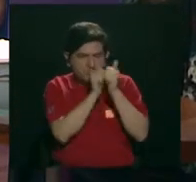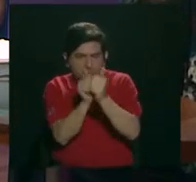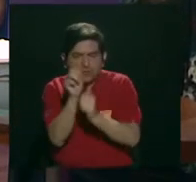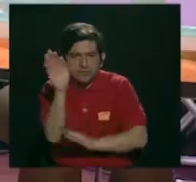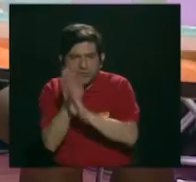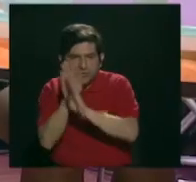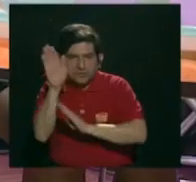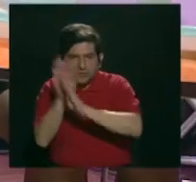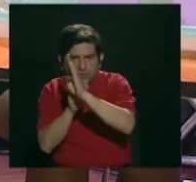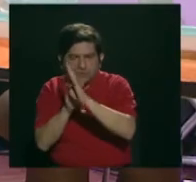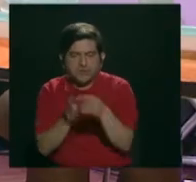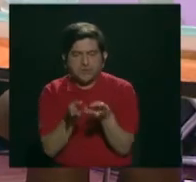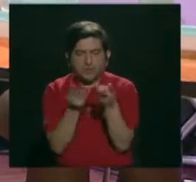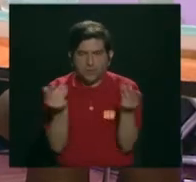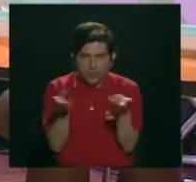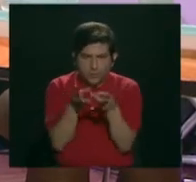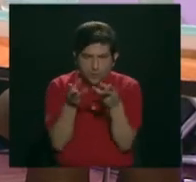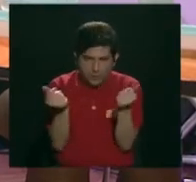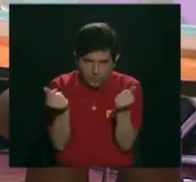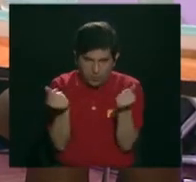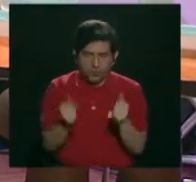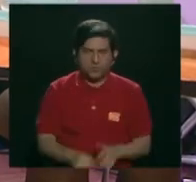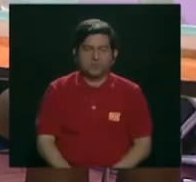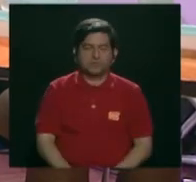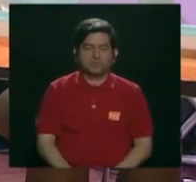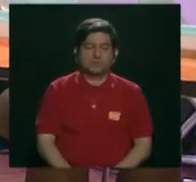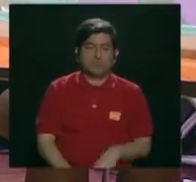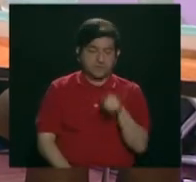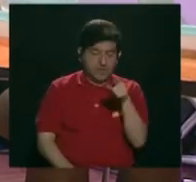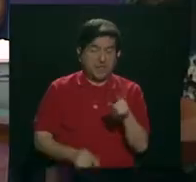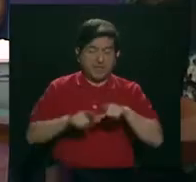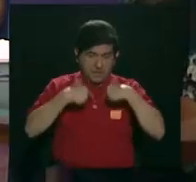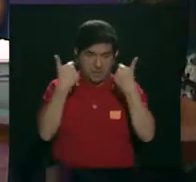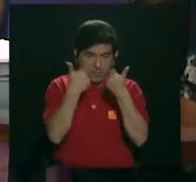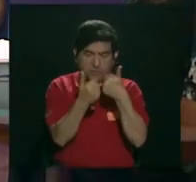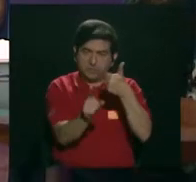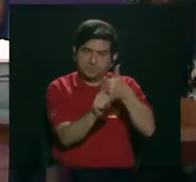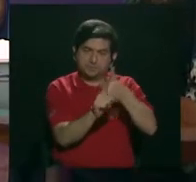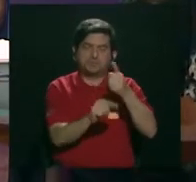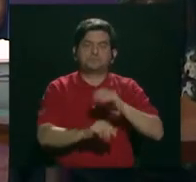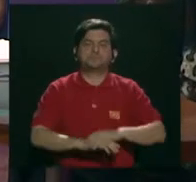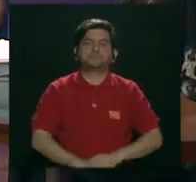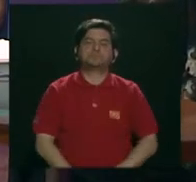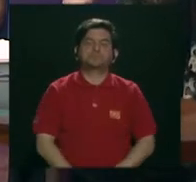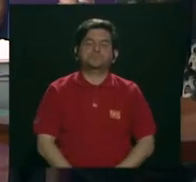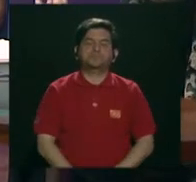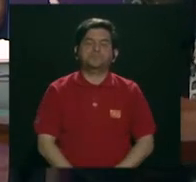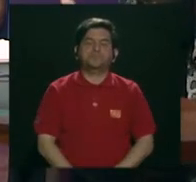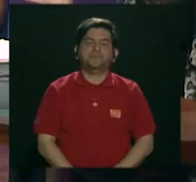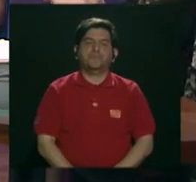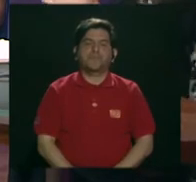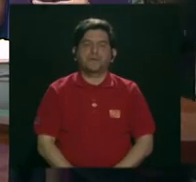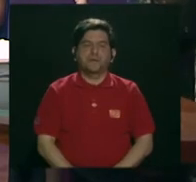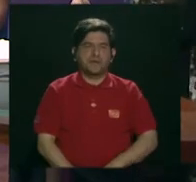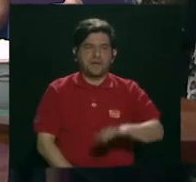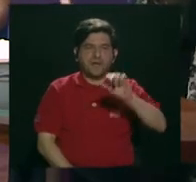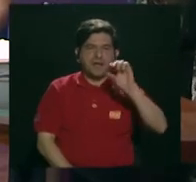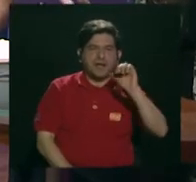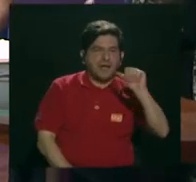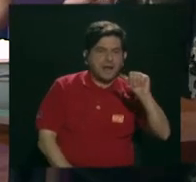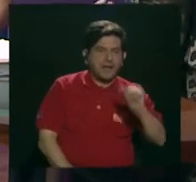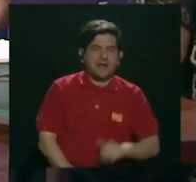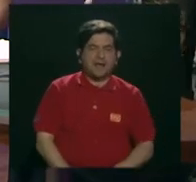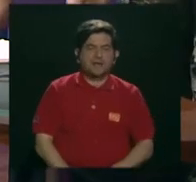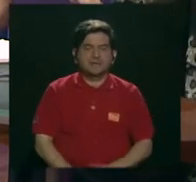desarrollo de estos productos con este grupo. Ale, ¿cómo se juntó esa